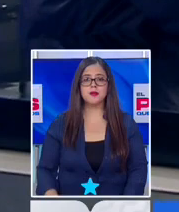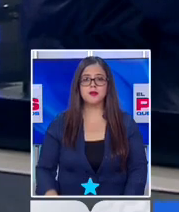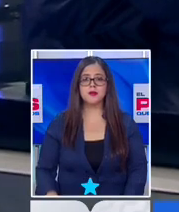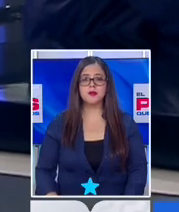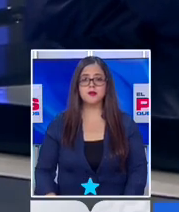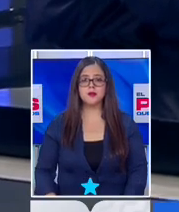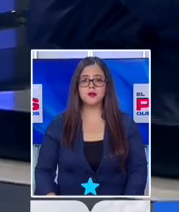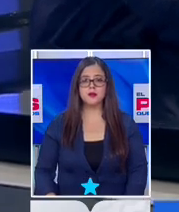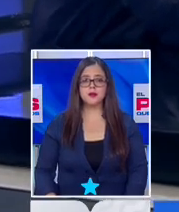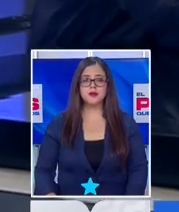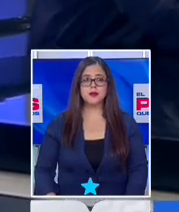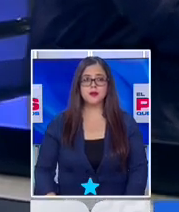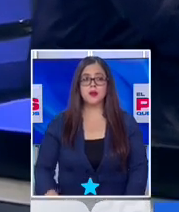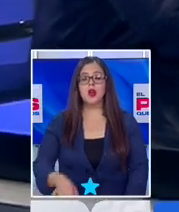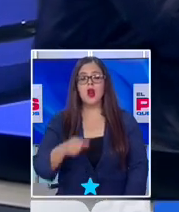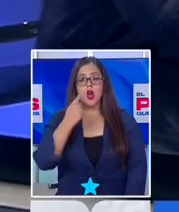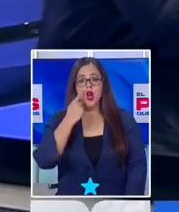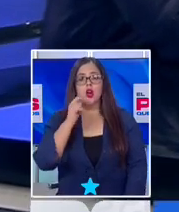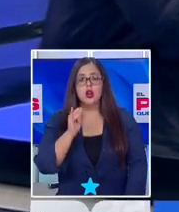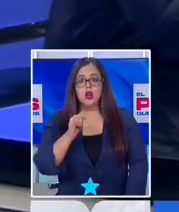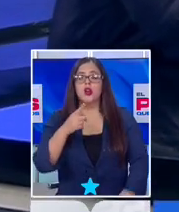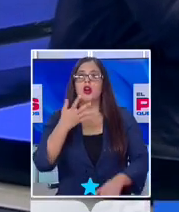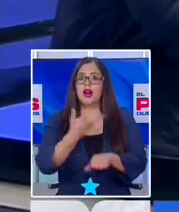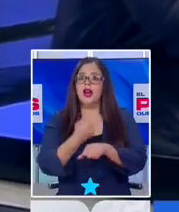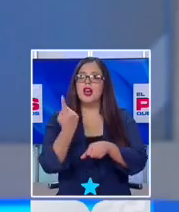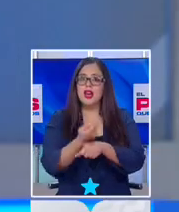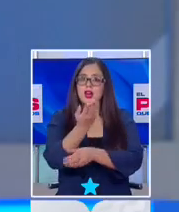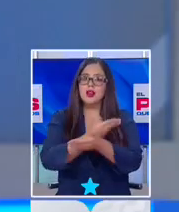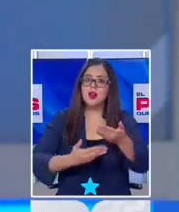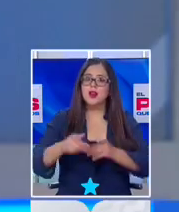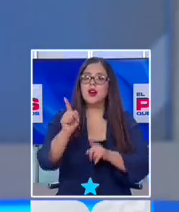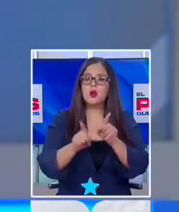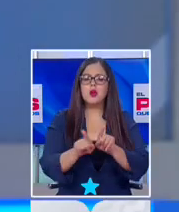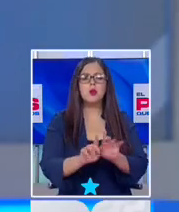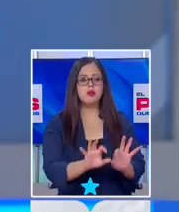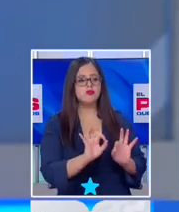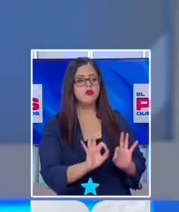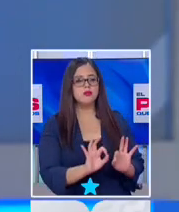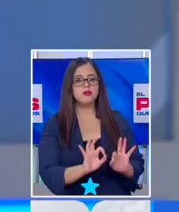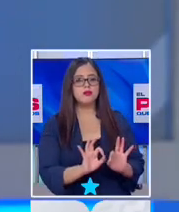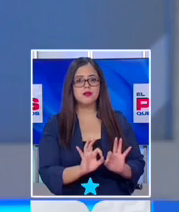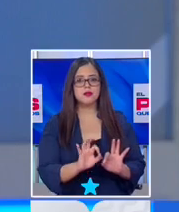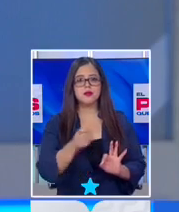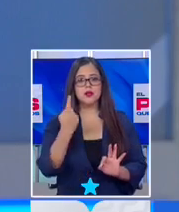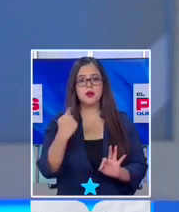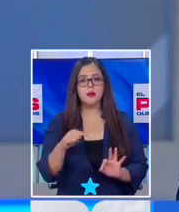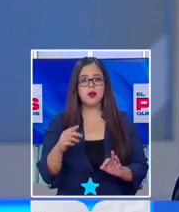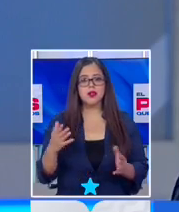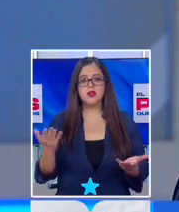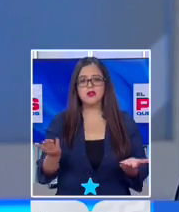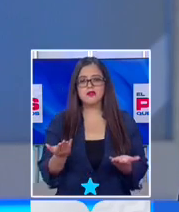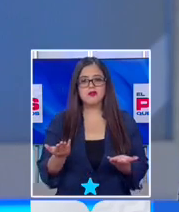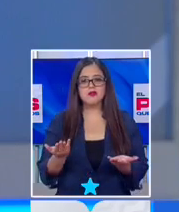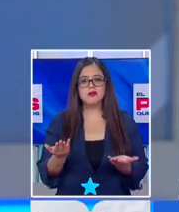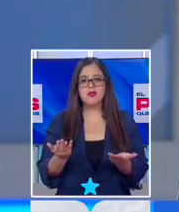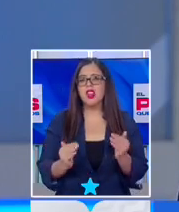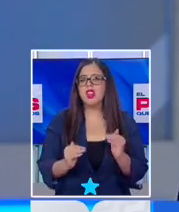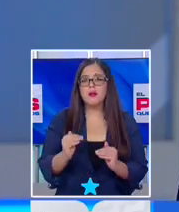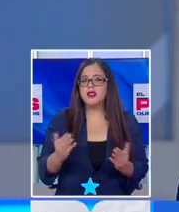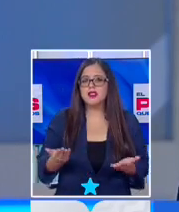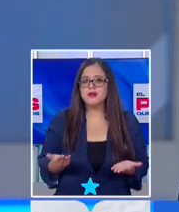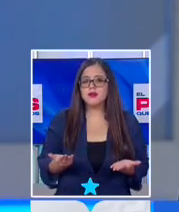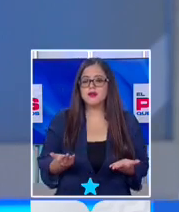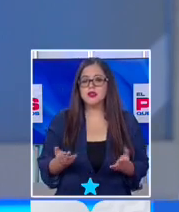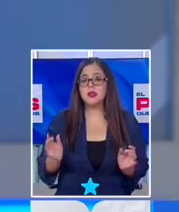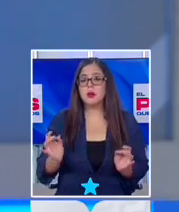efectivamente yo creo que hay diálogos ideales o diálogos que algunos son más fructíferos que otros entonces de qué dependerá y desde donde uno